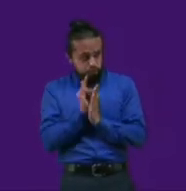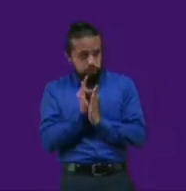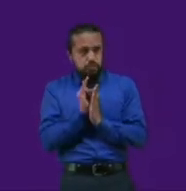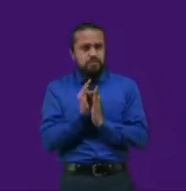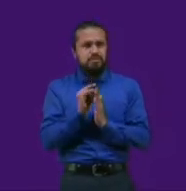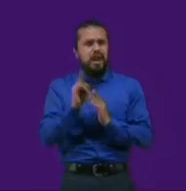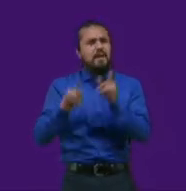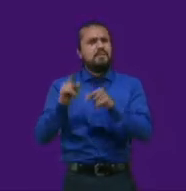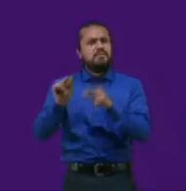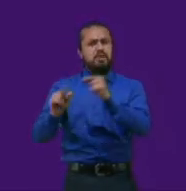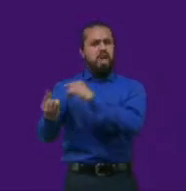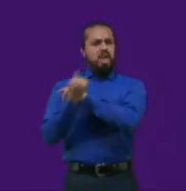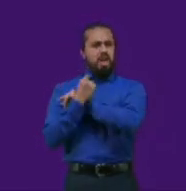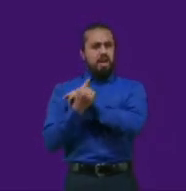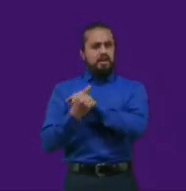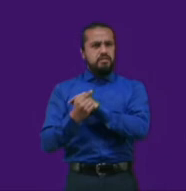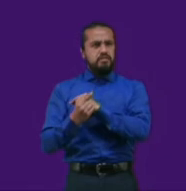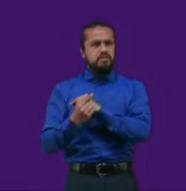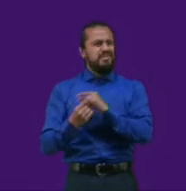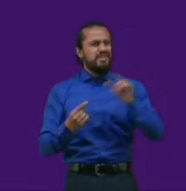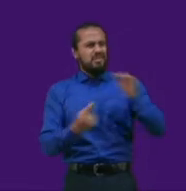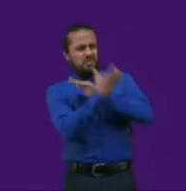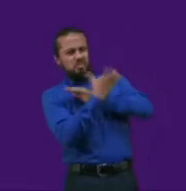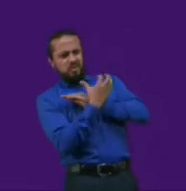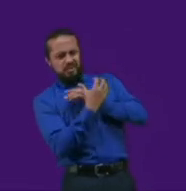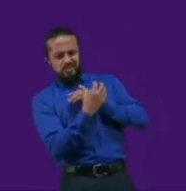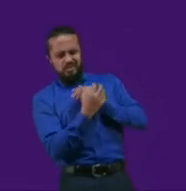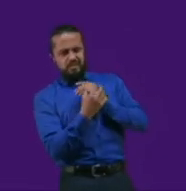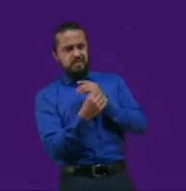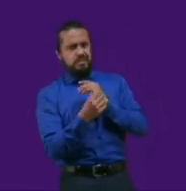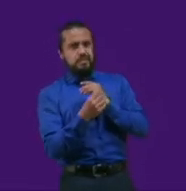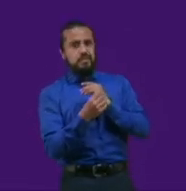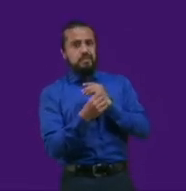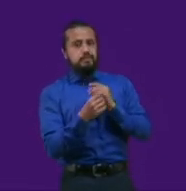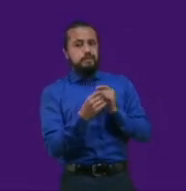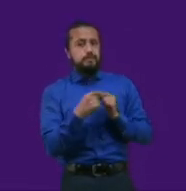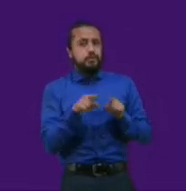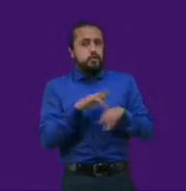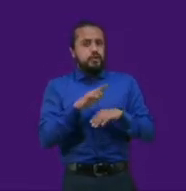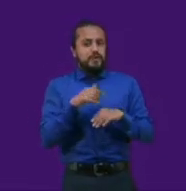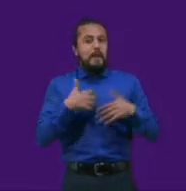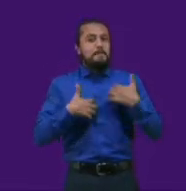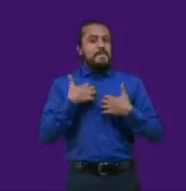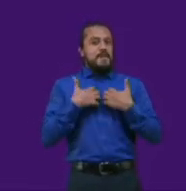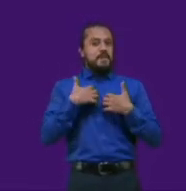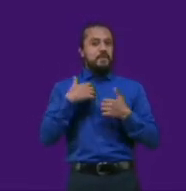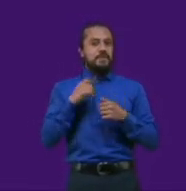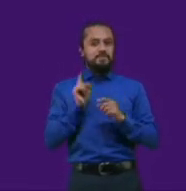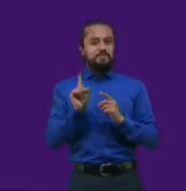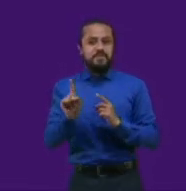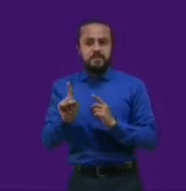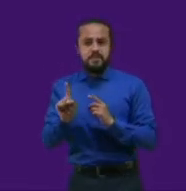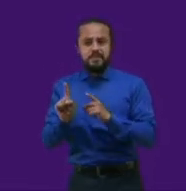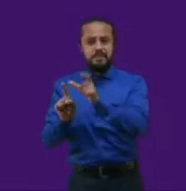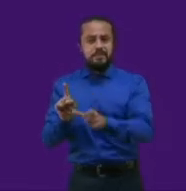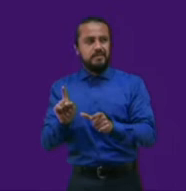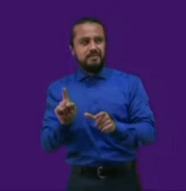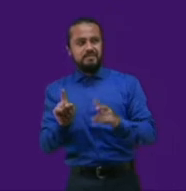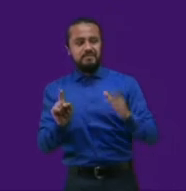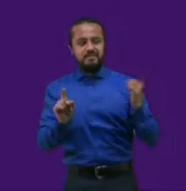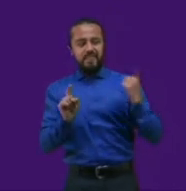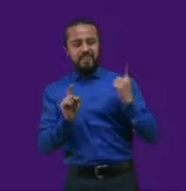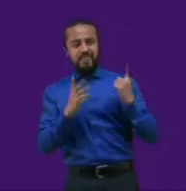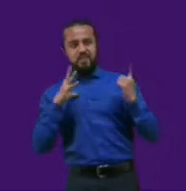cara casi que no me moleste. Eso es tremendamente importante. Nosotros desarrollamos